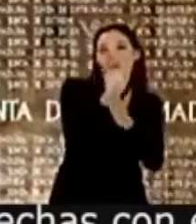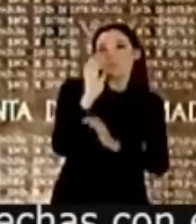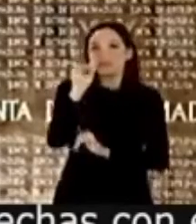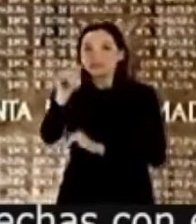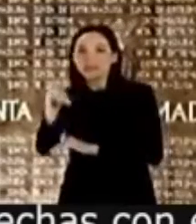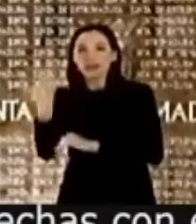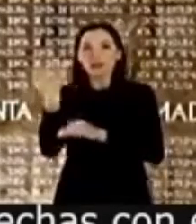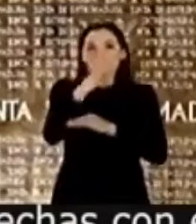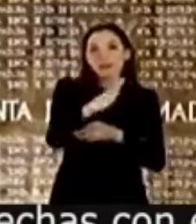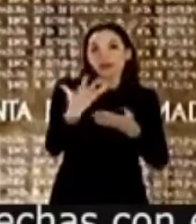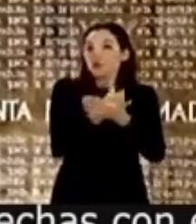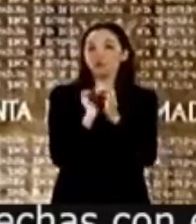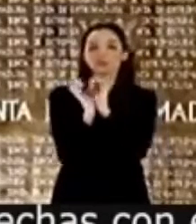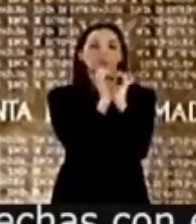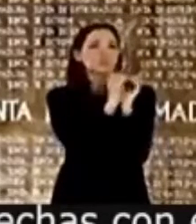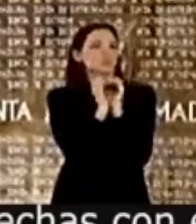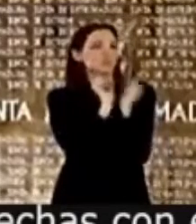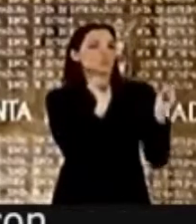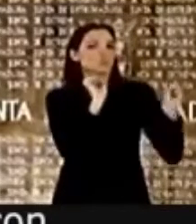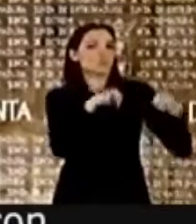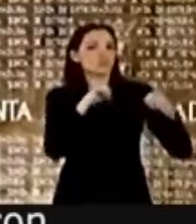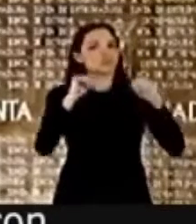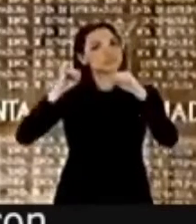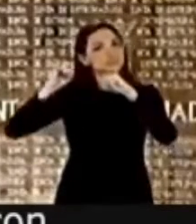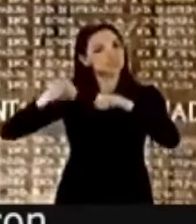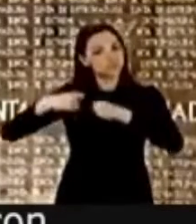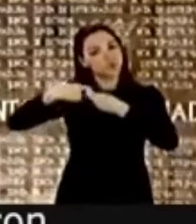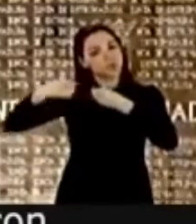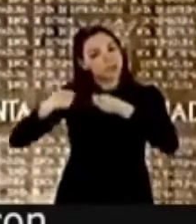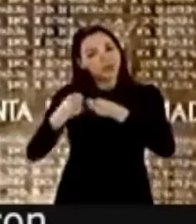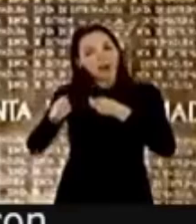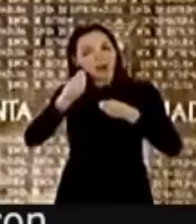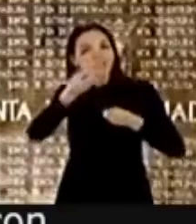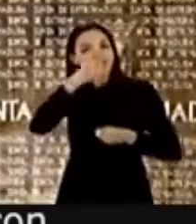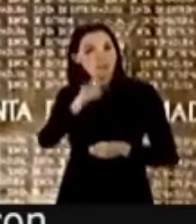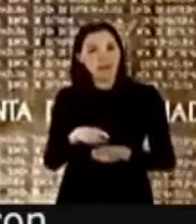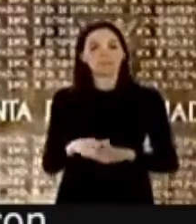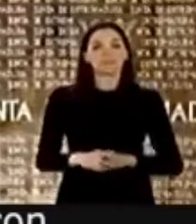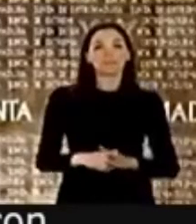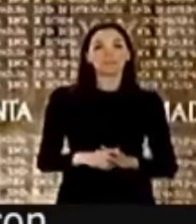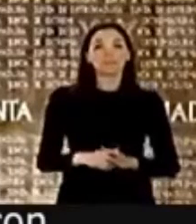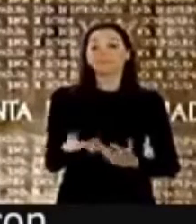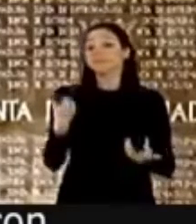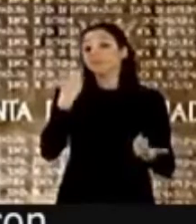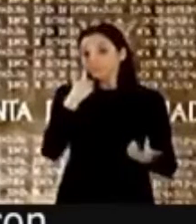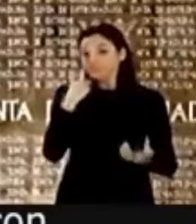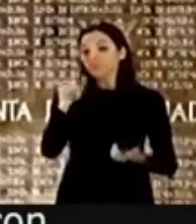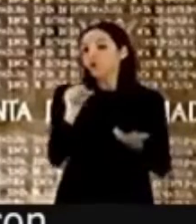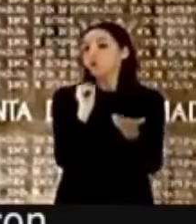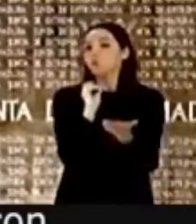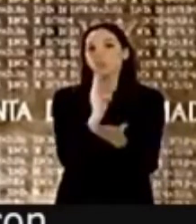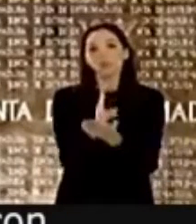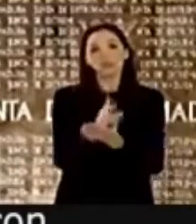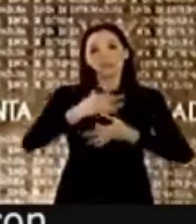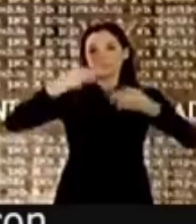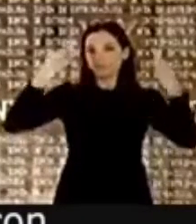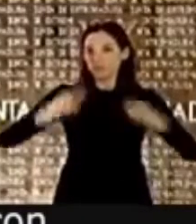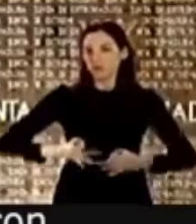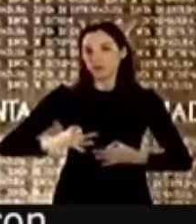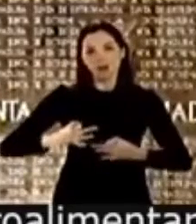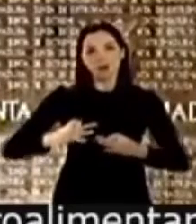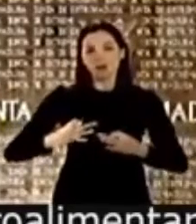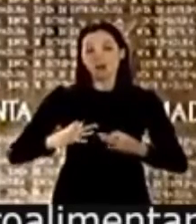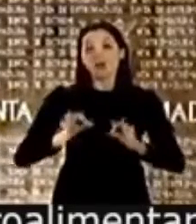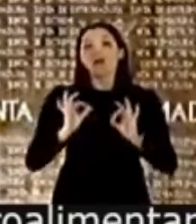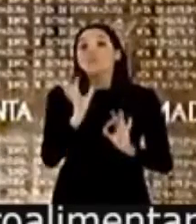con representatividad en el sector y cooperativas agroalimentarias. Como pueden ver, es una apuesta firme y